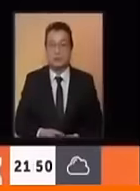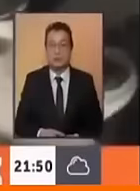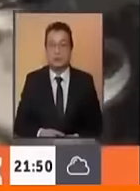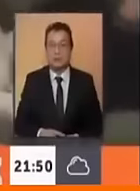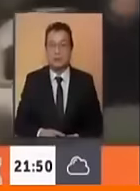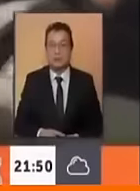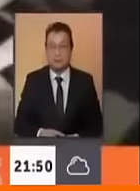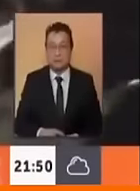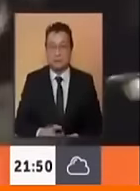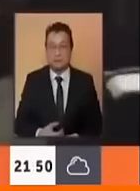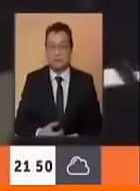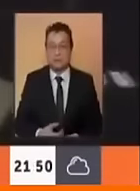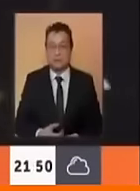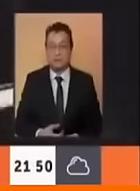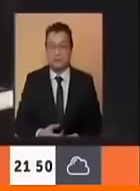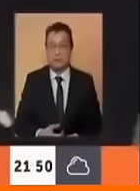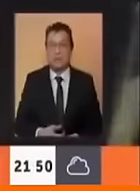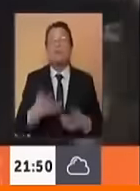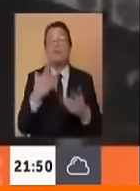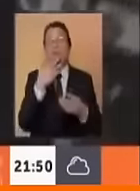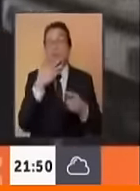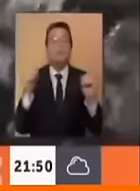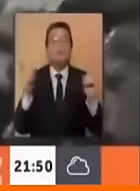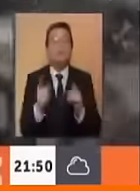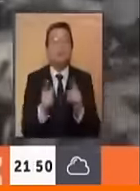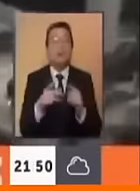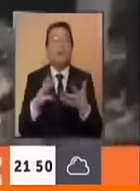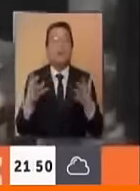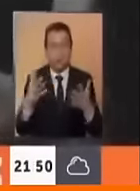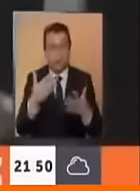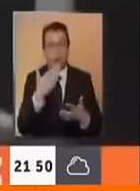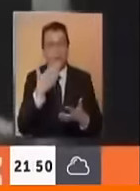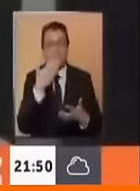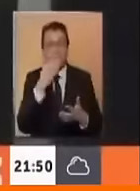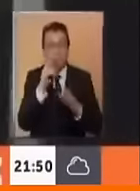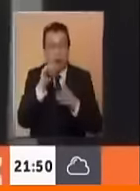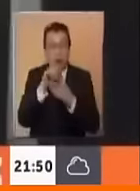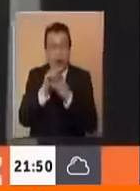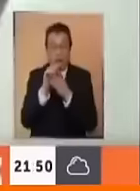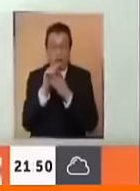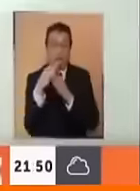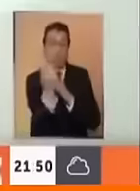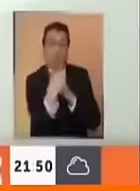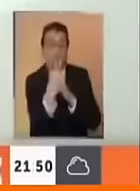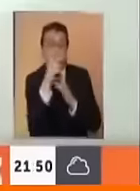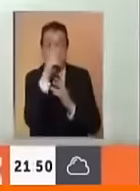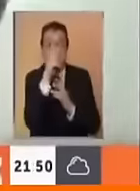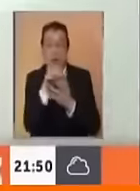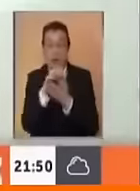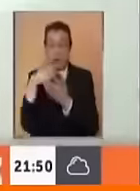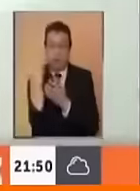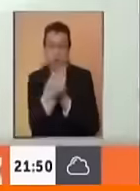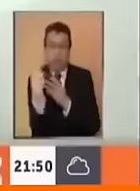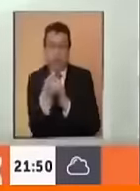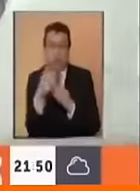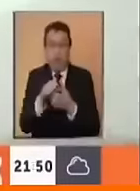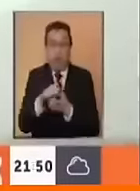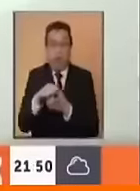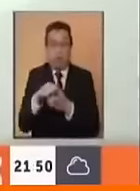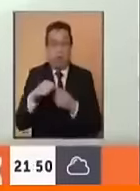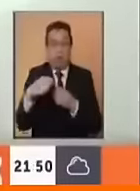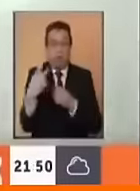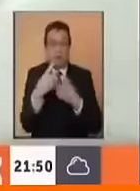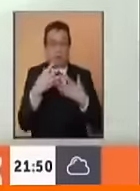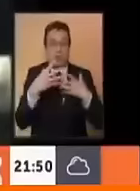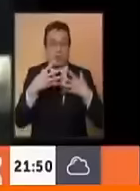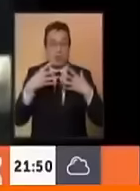Wow, amigo. En síntesis, es una sofisticada centrífuga humana con una cabina de avión simulada. Pero está lejos de ser